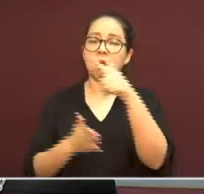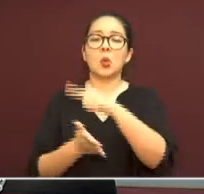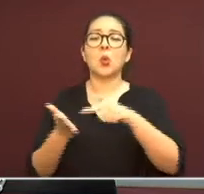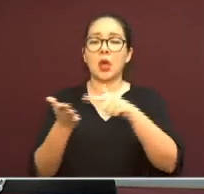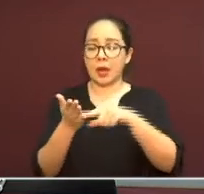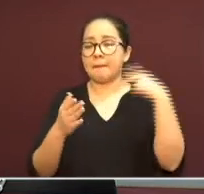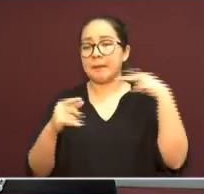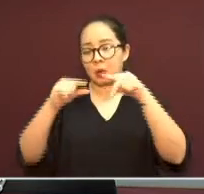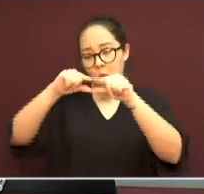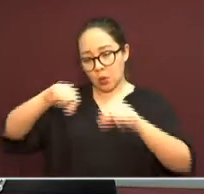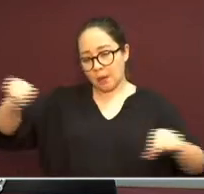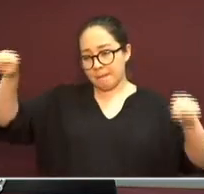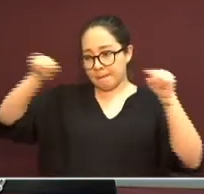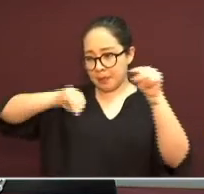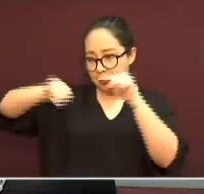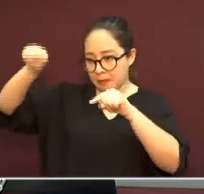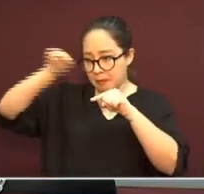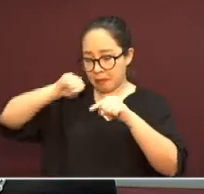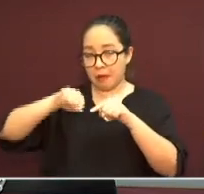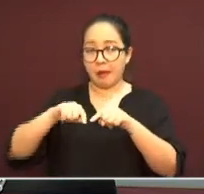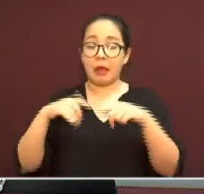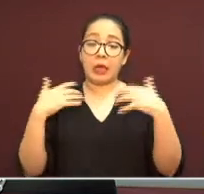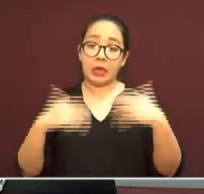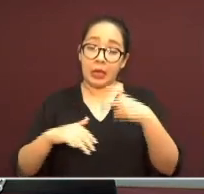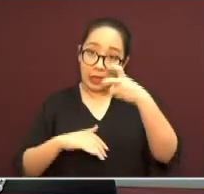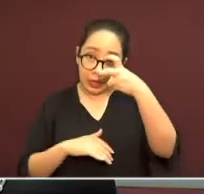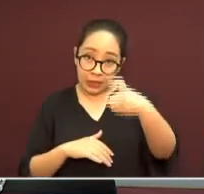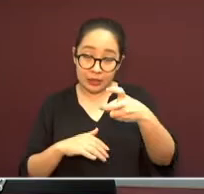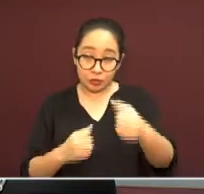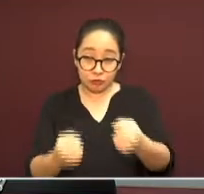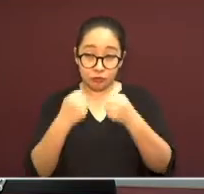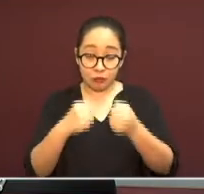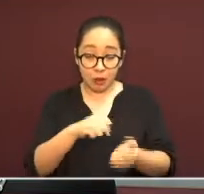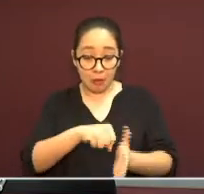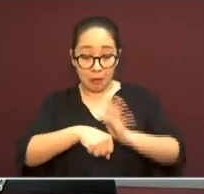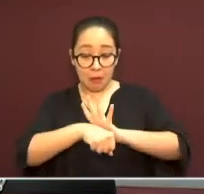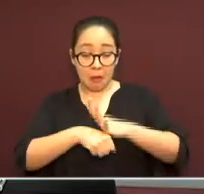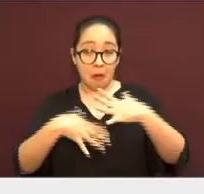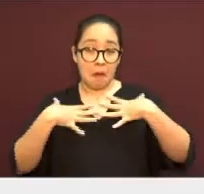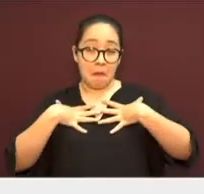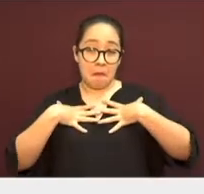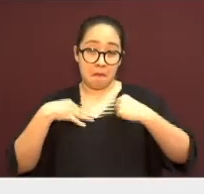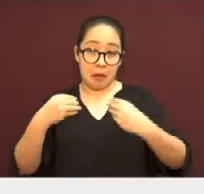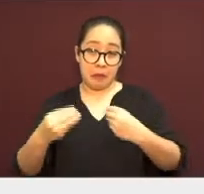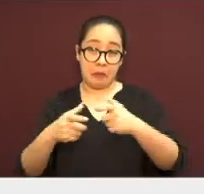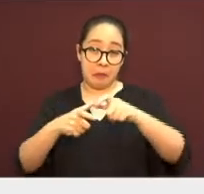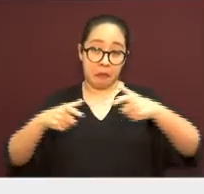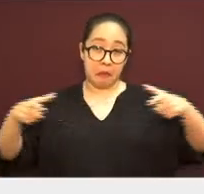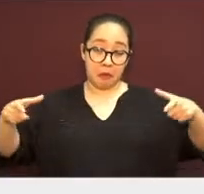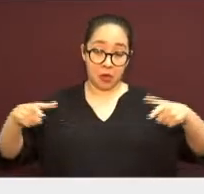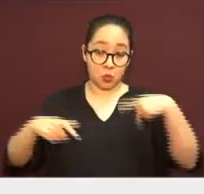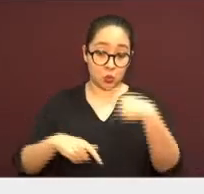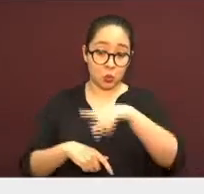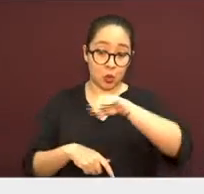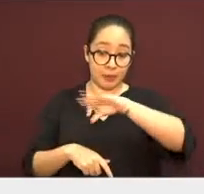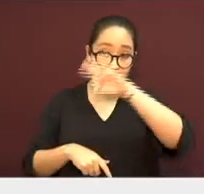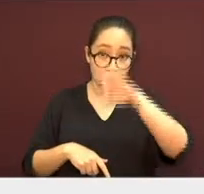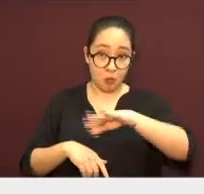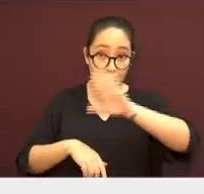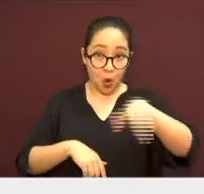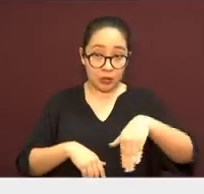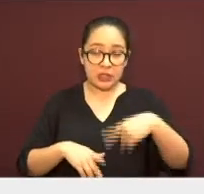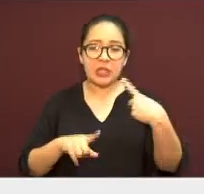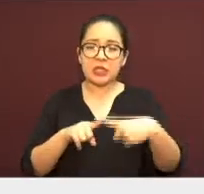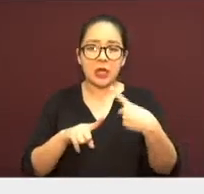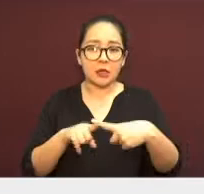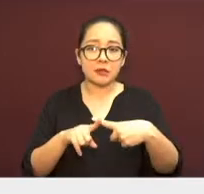estado donde se está dando la mayor carga de enfermedad el 90% de éstos se han dado en